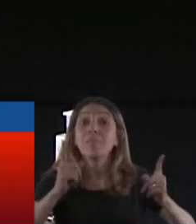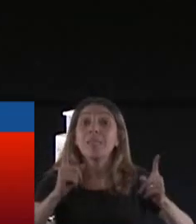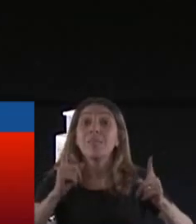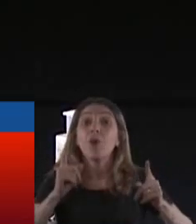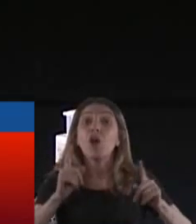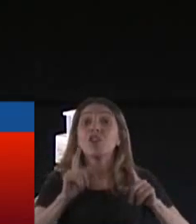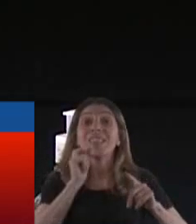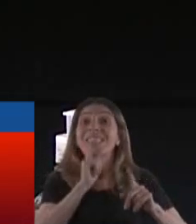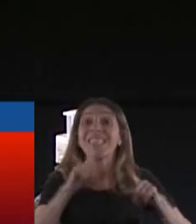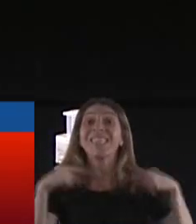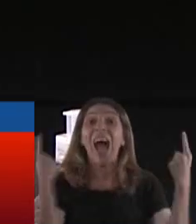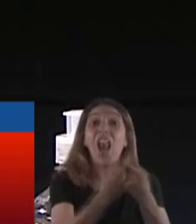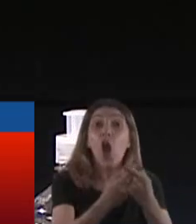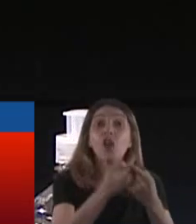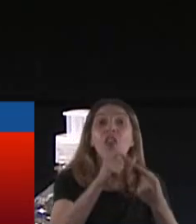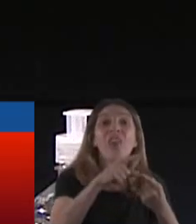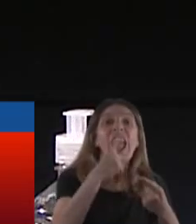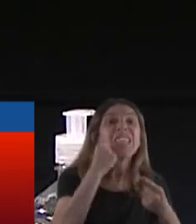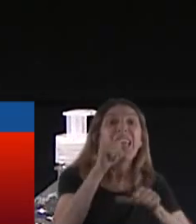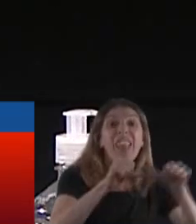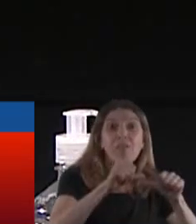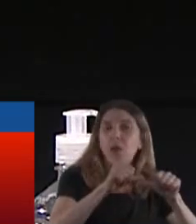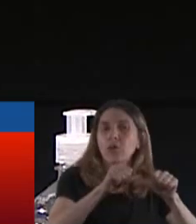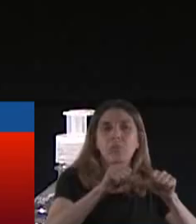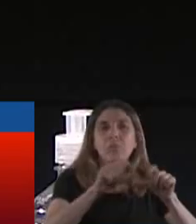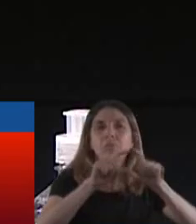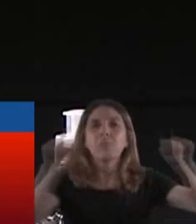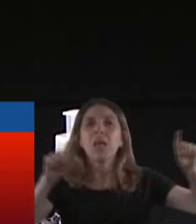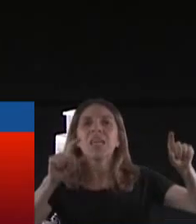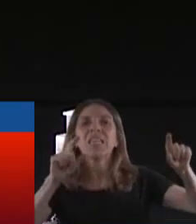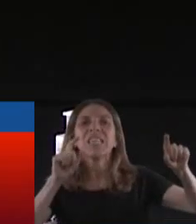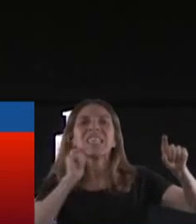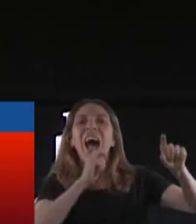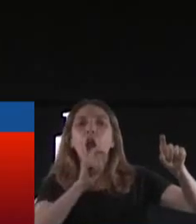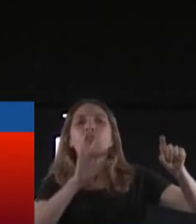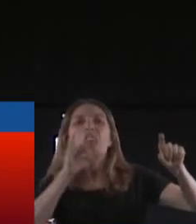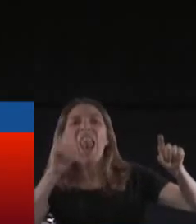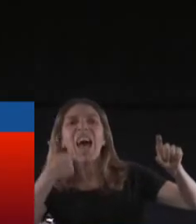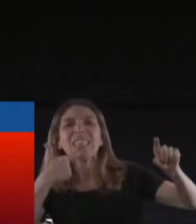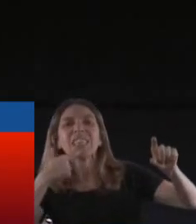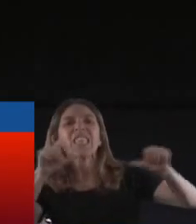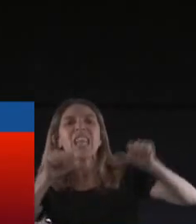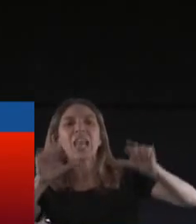los Científicos en el Salón de la Ciencia. Y de repente, al lado de